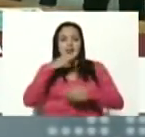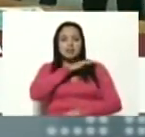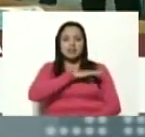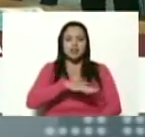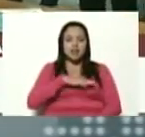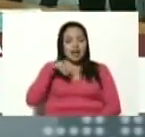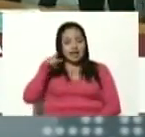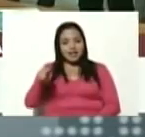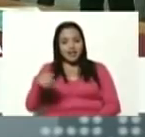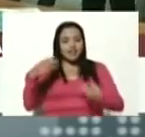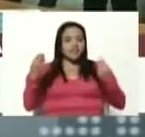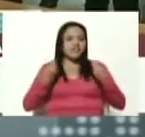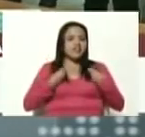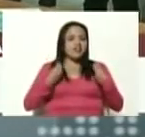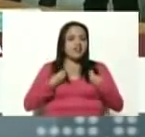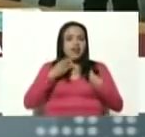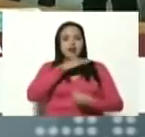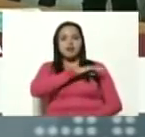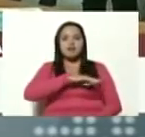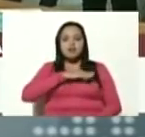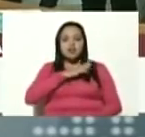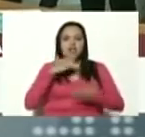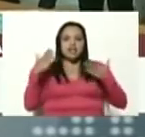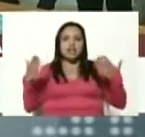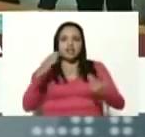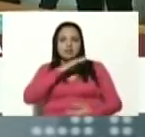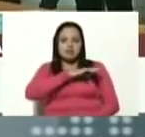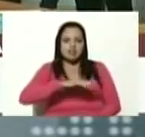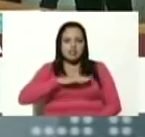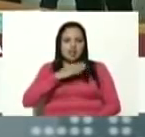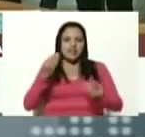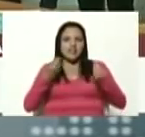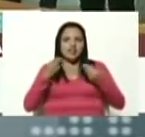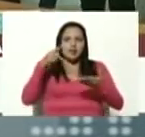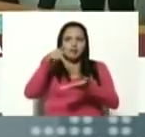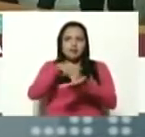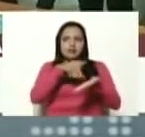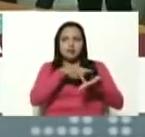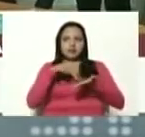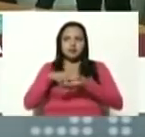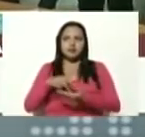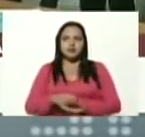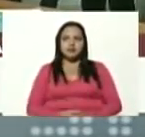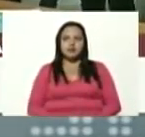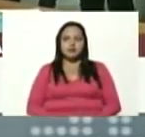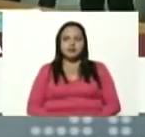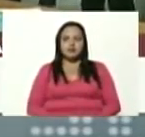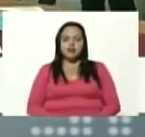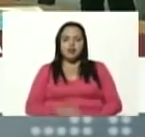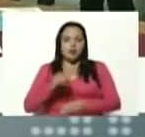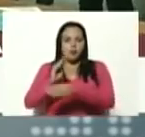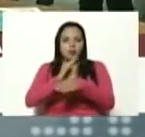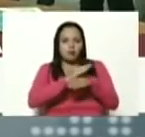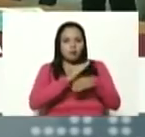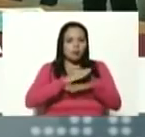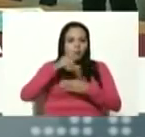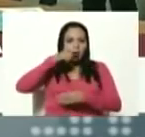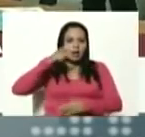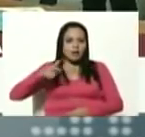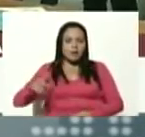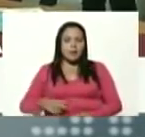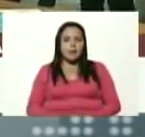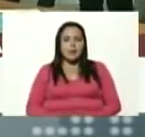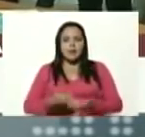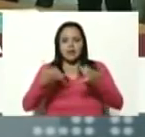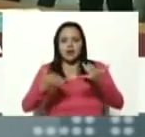allí vivas, las misiones y grandes misiones vivitas y coleando, protegiendo al pueblo. Y ahora